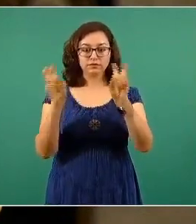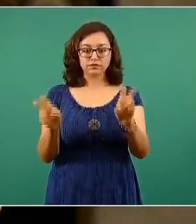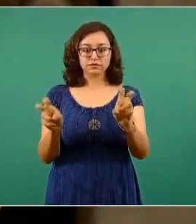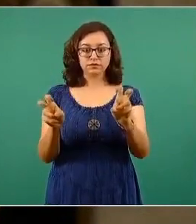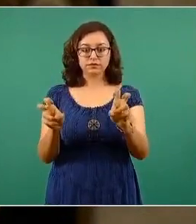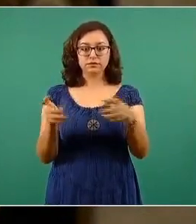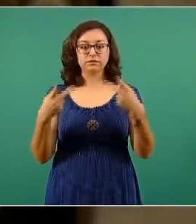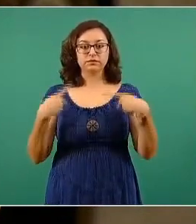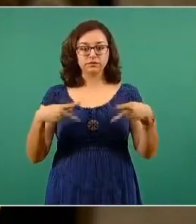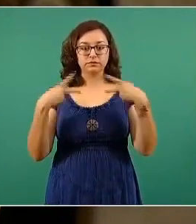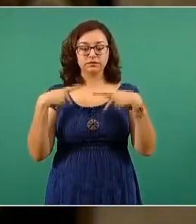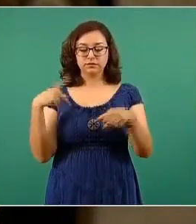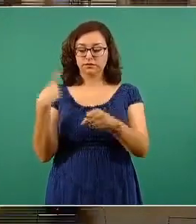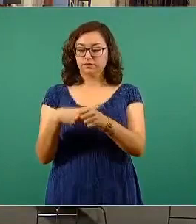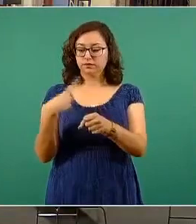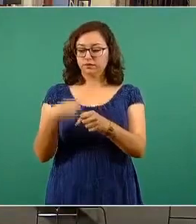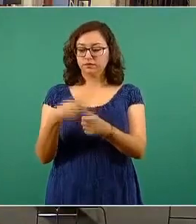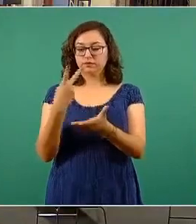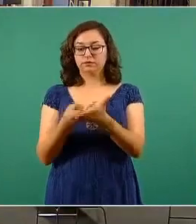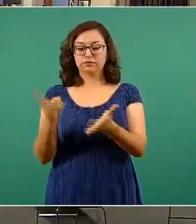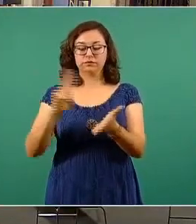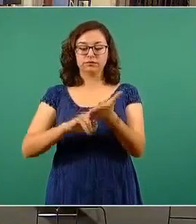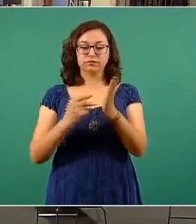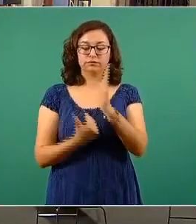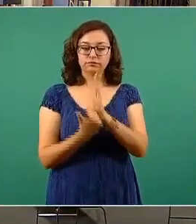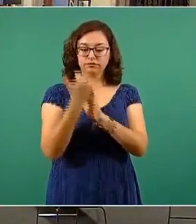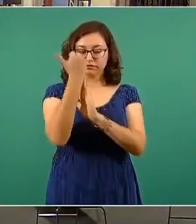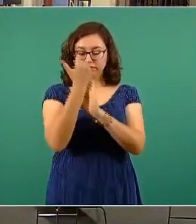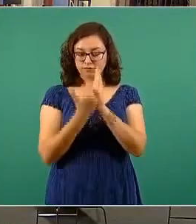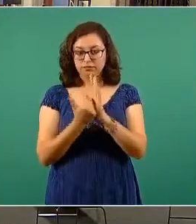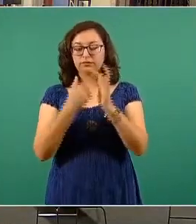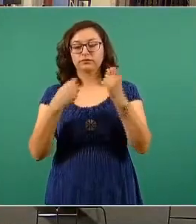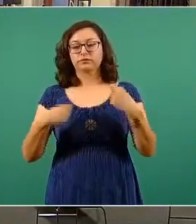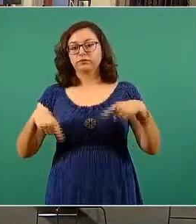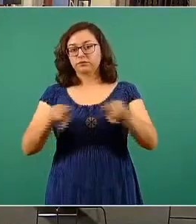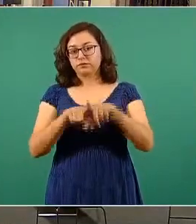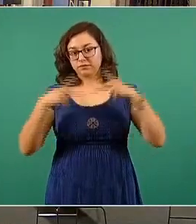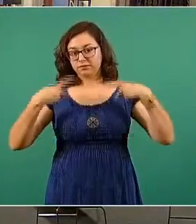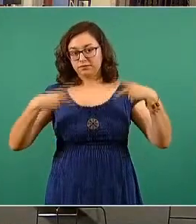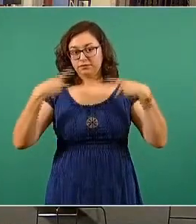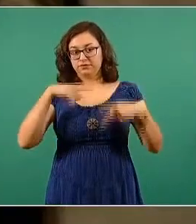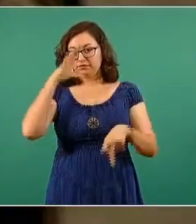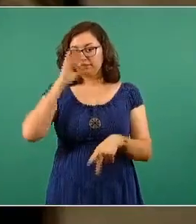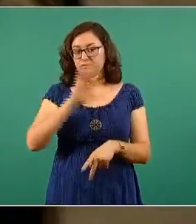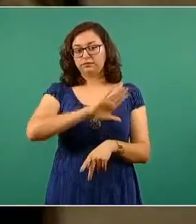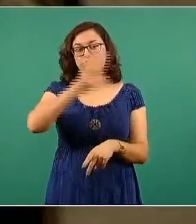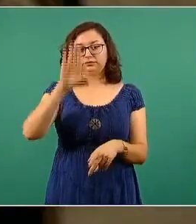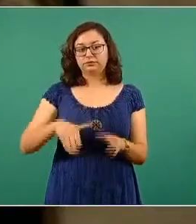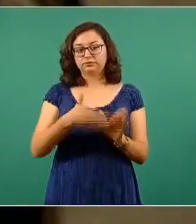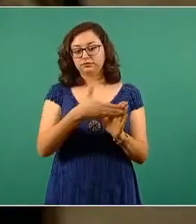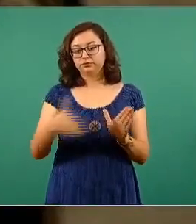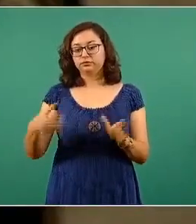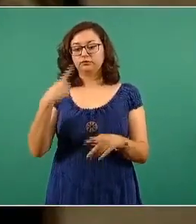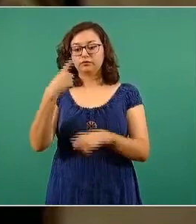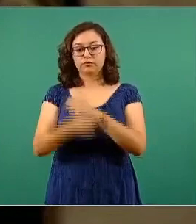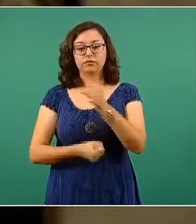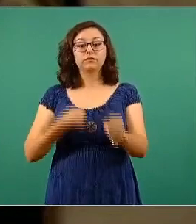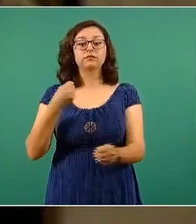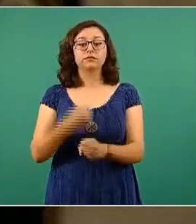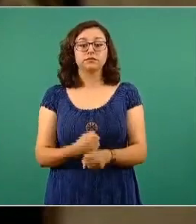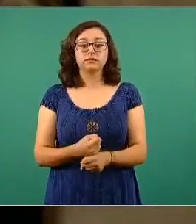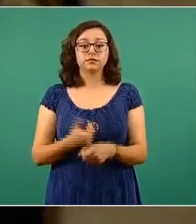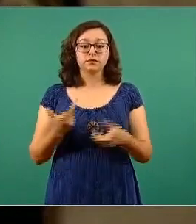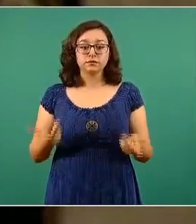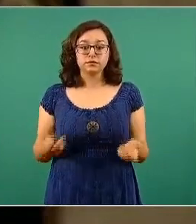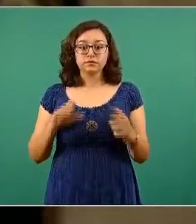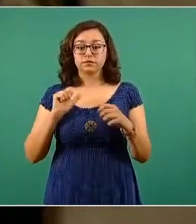las comorbilidades, si han bajado, subido, o la mortalidad que ha ocurrido durante este año, ¿cambiará la estrategia